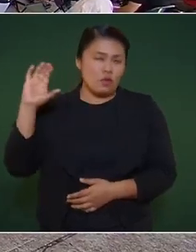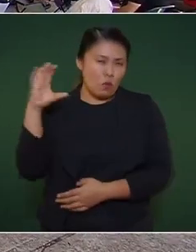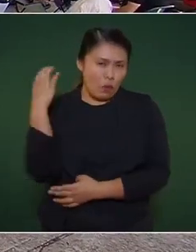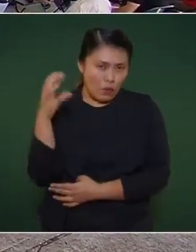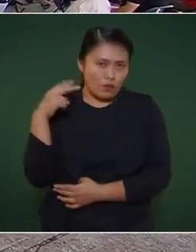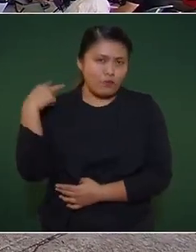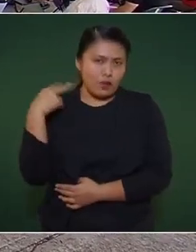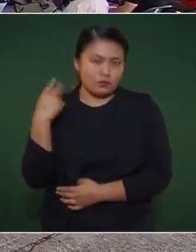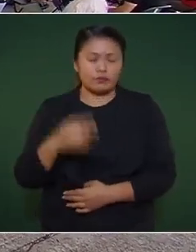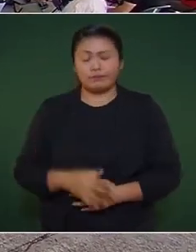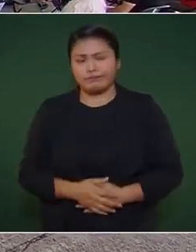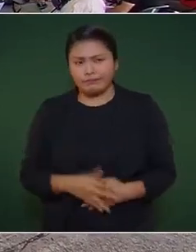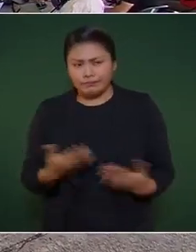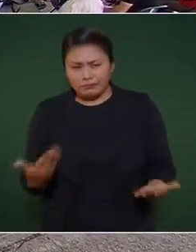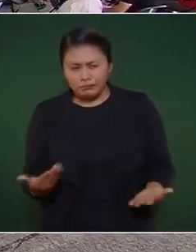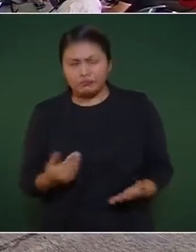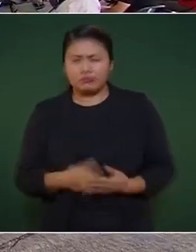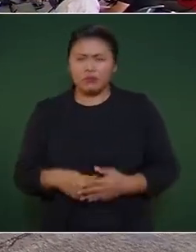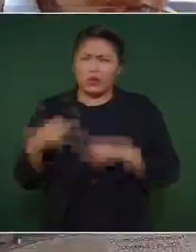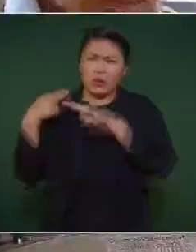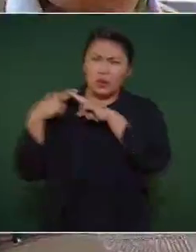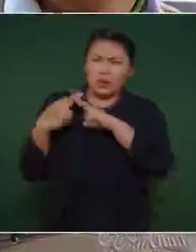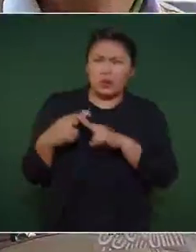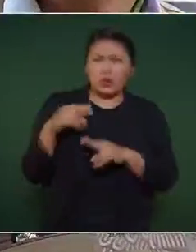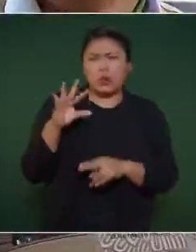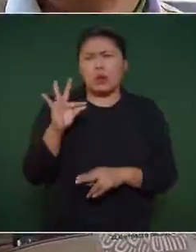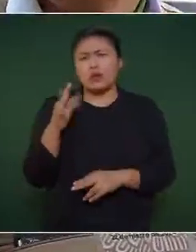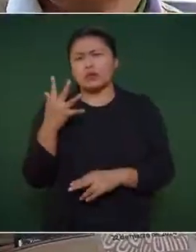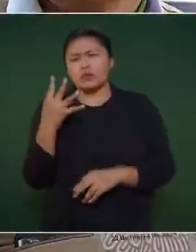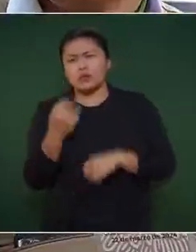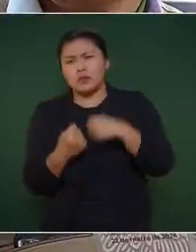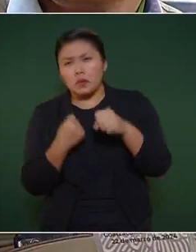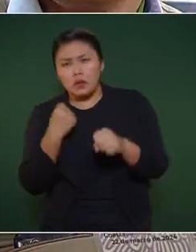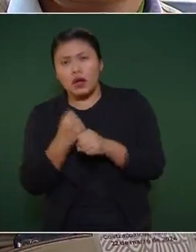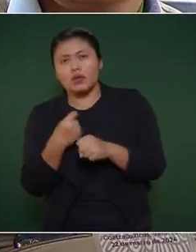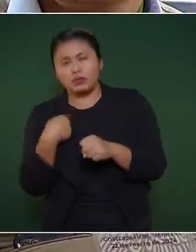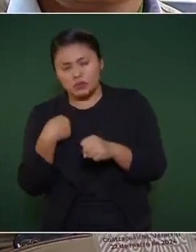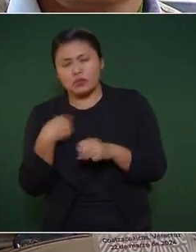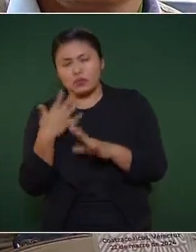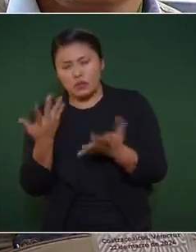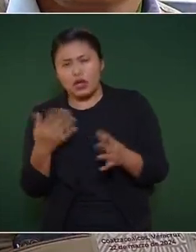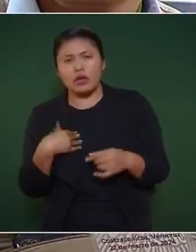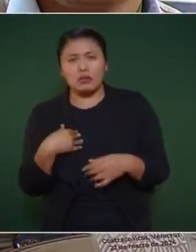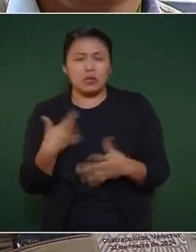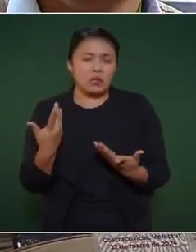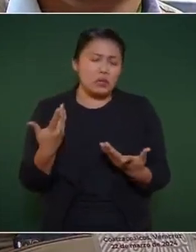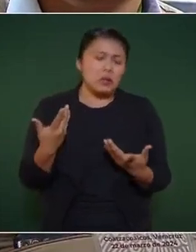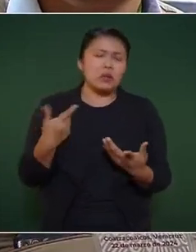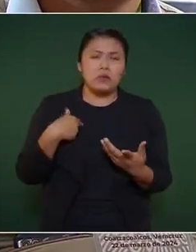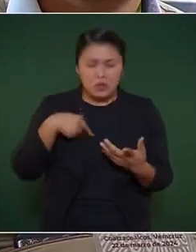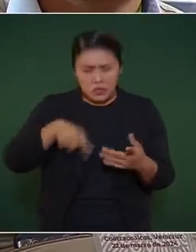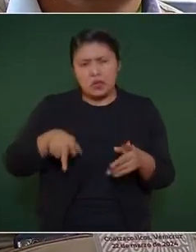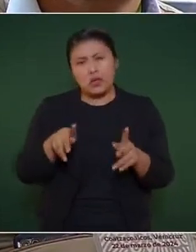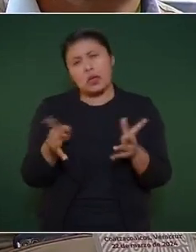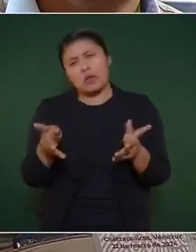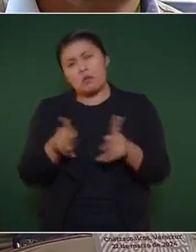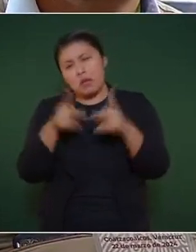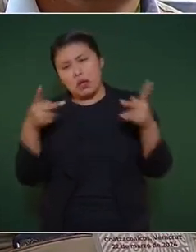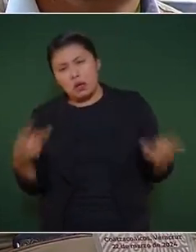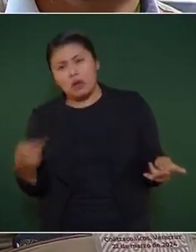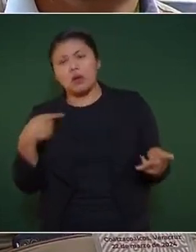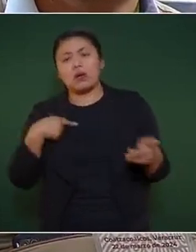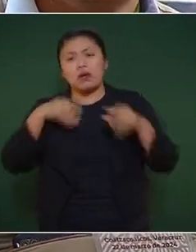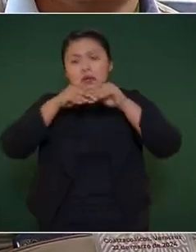Señor presidente, durante 45 años que estamos próximos a cumplir en Diario del Istmo, este medio ha sido voz en libertad para la